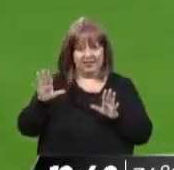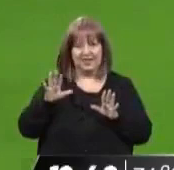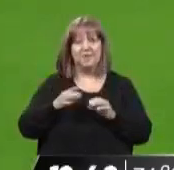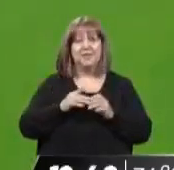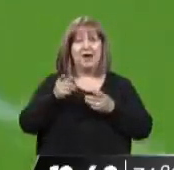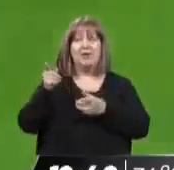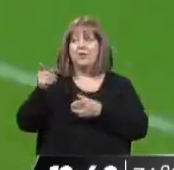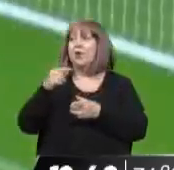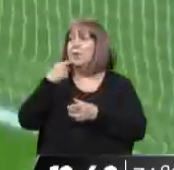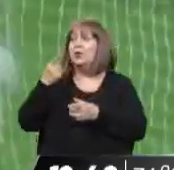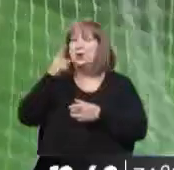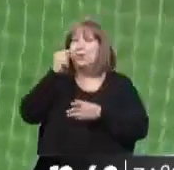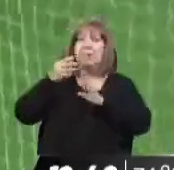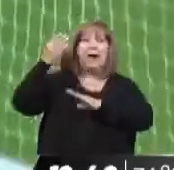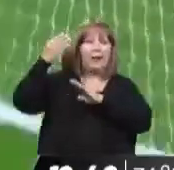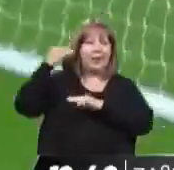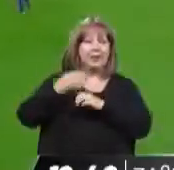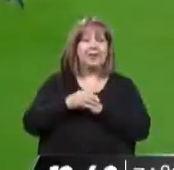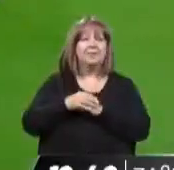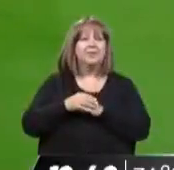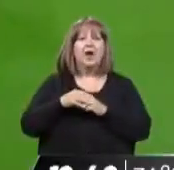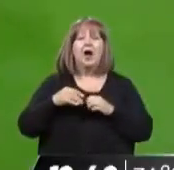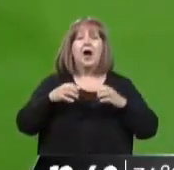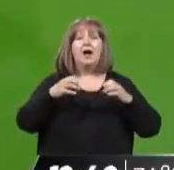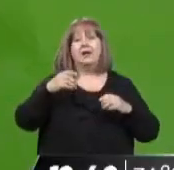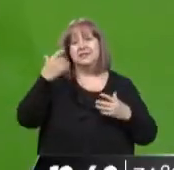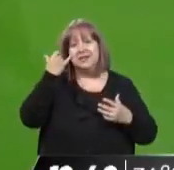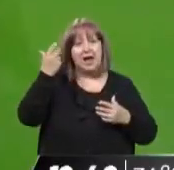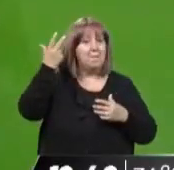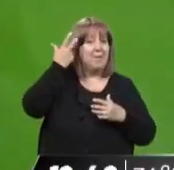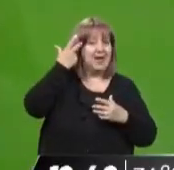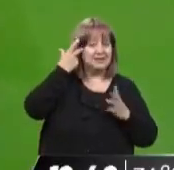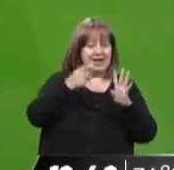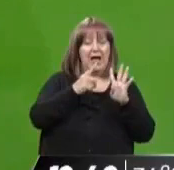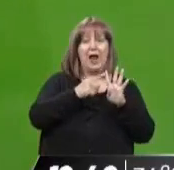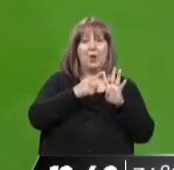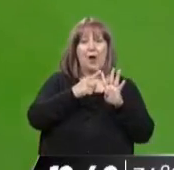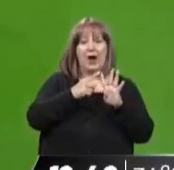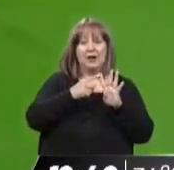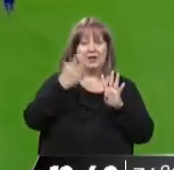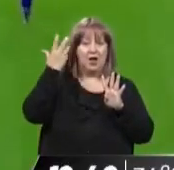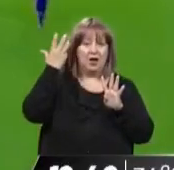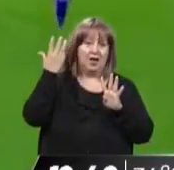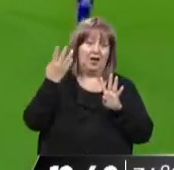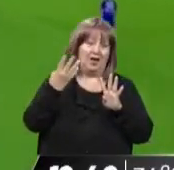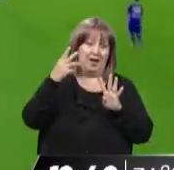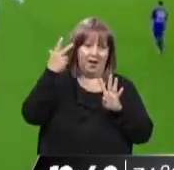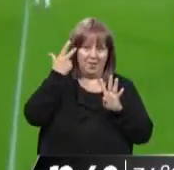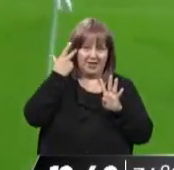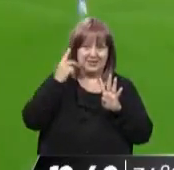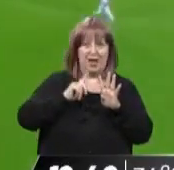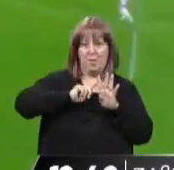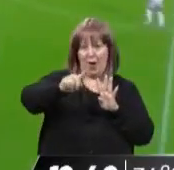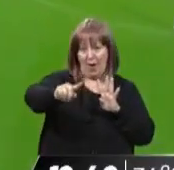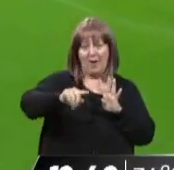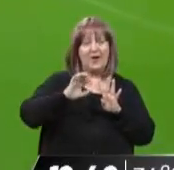este 94. Momento, Tano. Es el único mundial que me genera duda. Ay, qué golazo ese de Messi. Messi, el cuarto. Y en el segundo tiempo, Argentina levantó el pie del acelerador, claramente. Sí. Y está bien